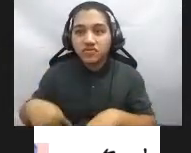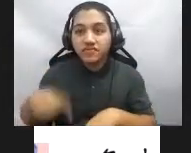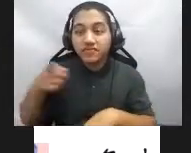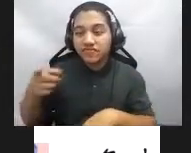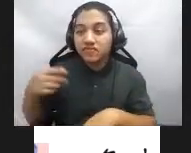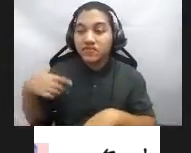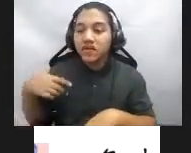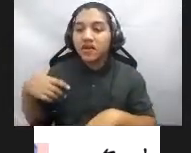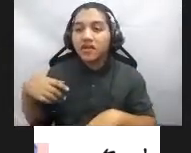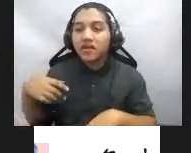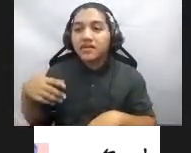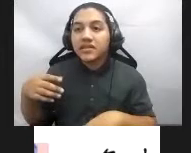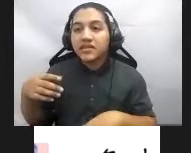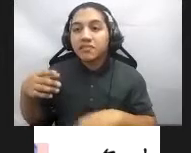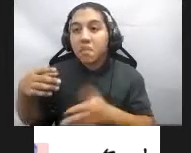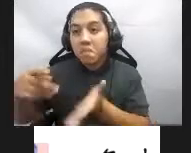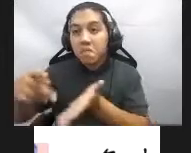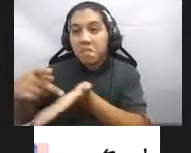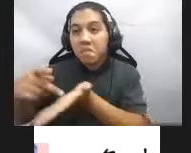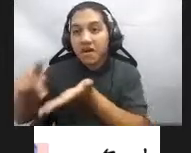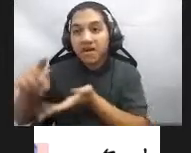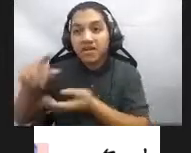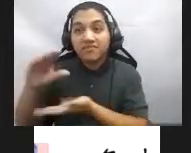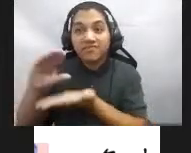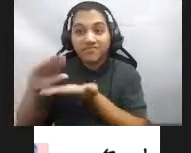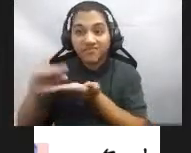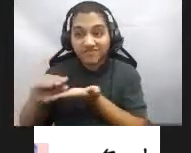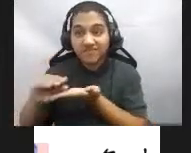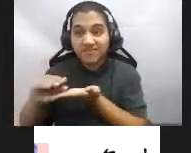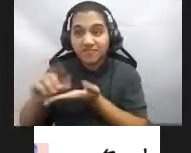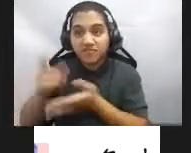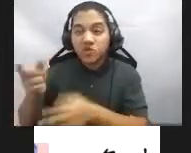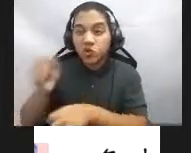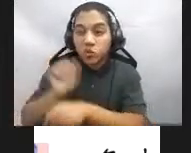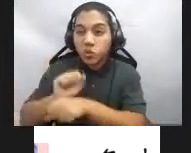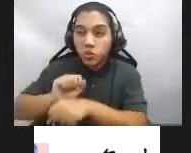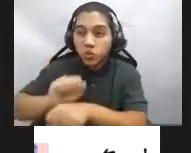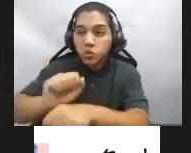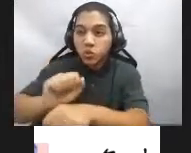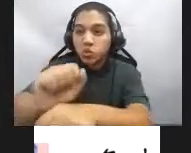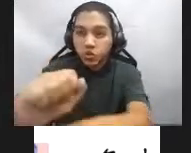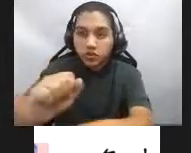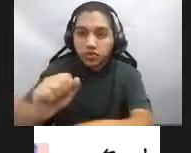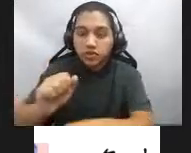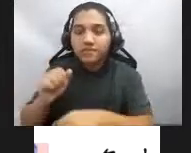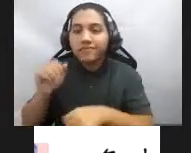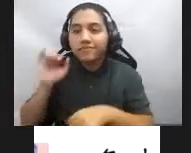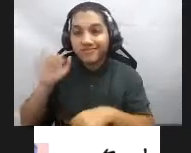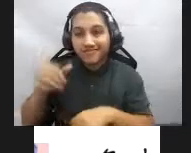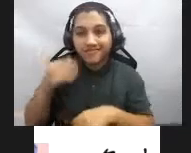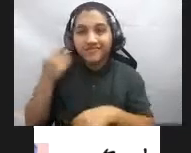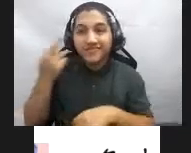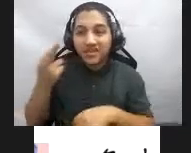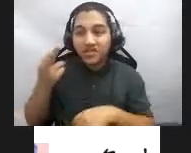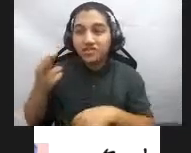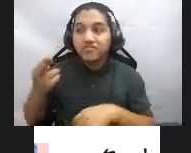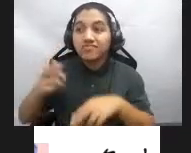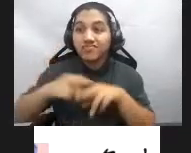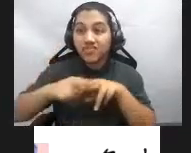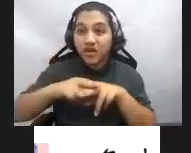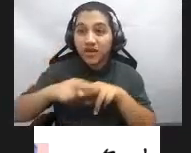otros trabajadores y que trabajaban a una velocidad rápida, y por eso se pudo completar en el